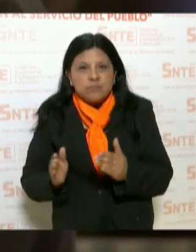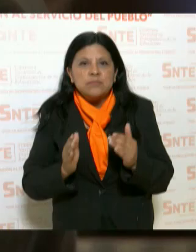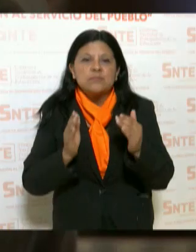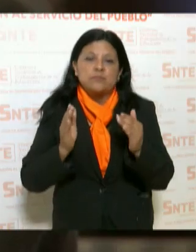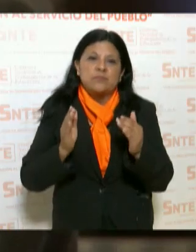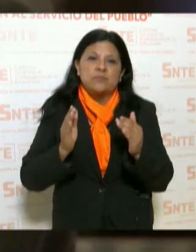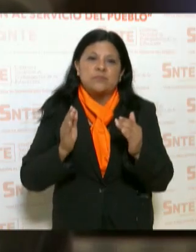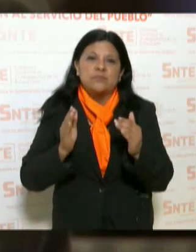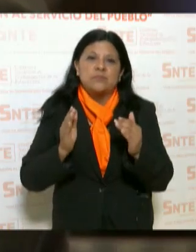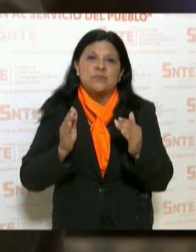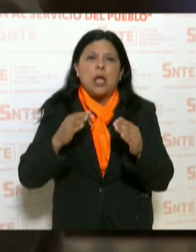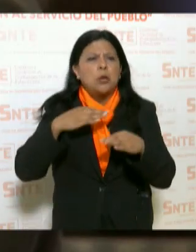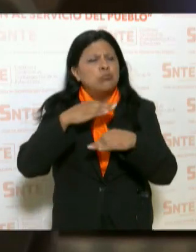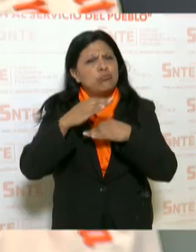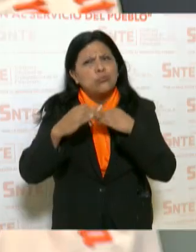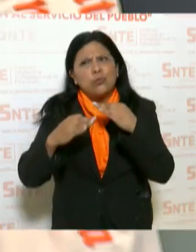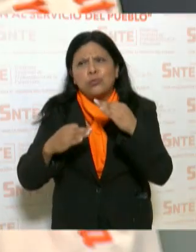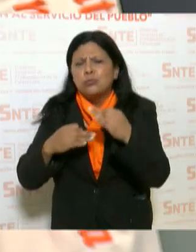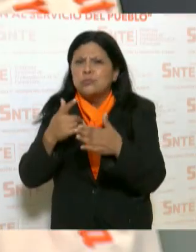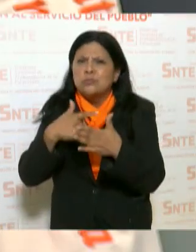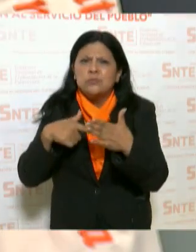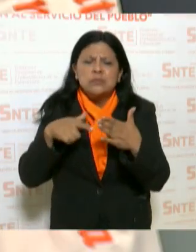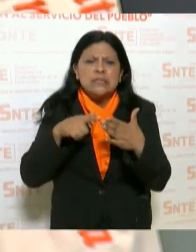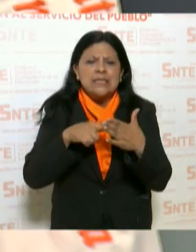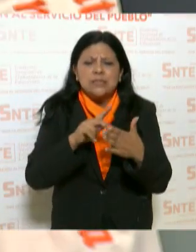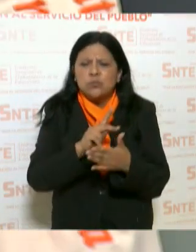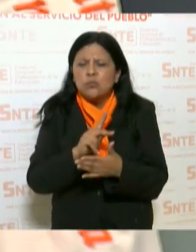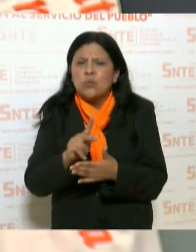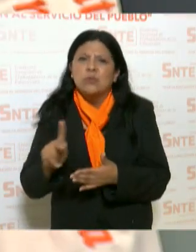en todas las comunidades rurales,